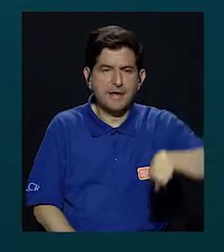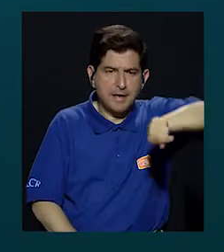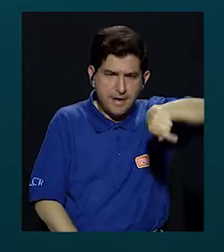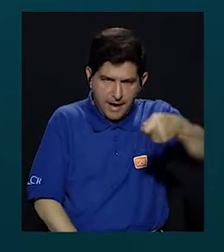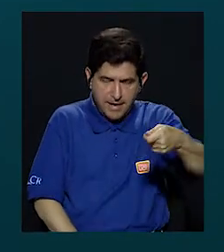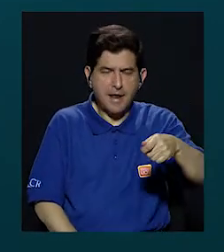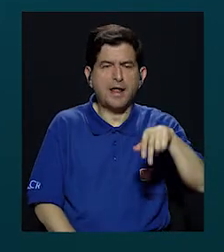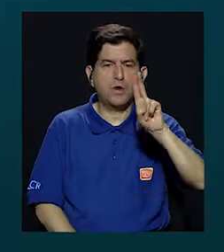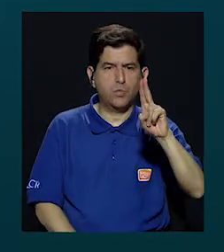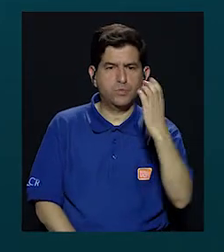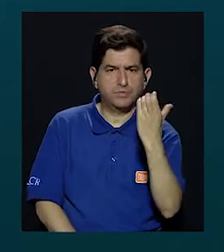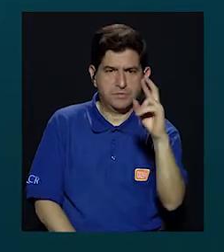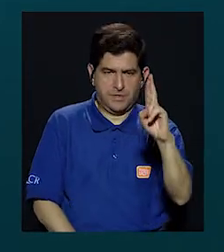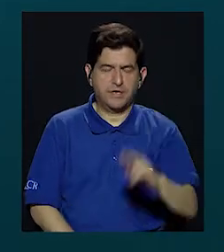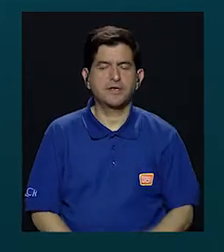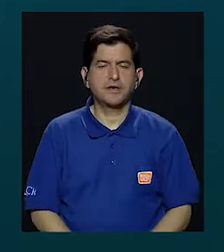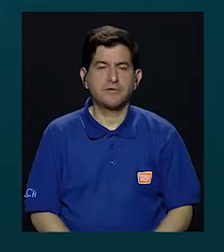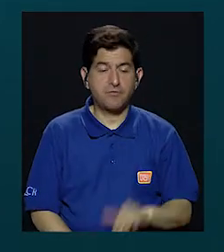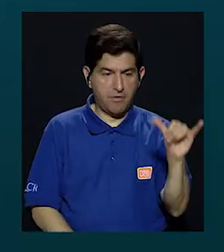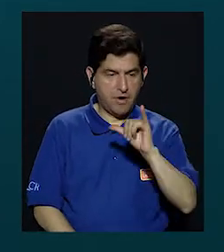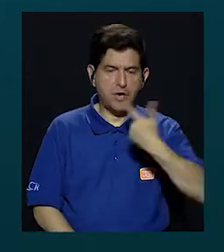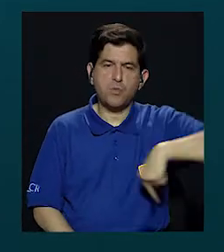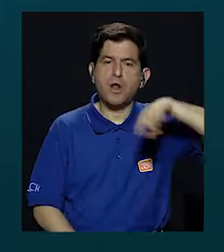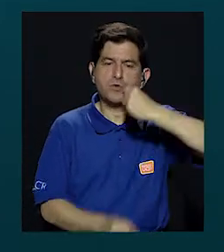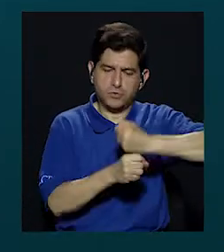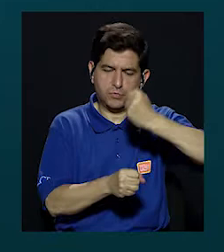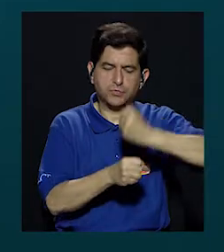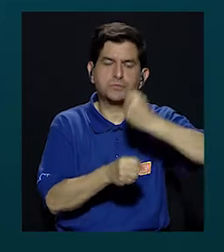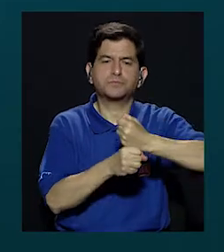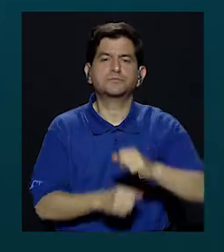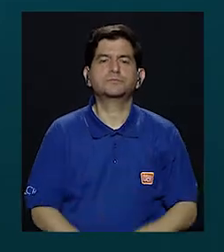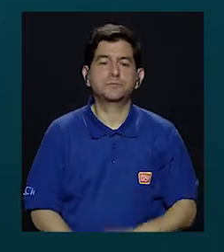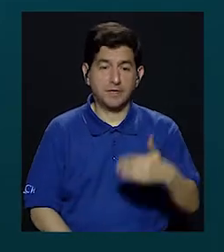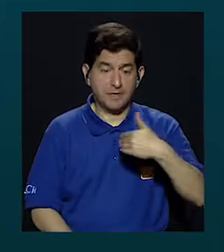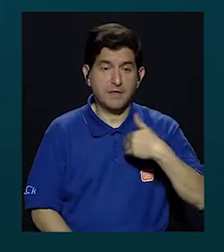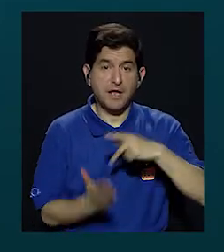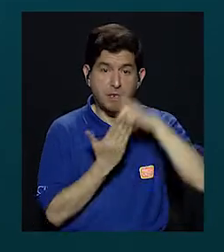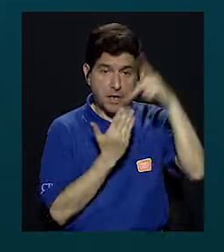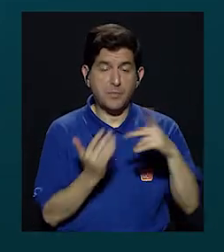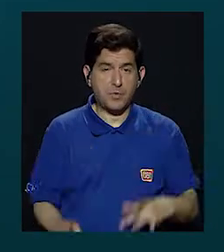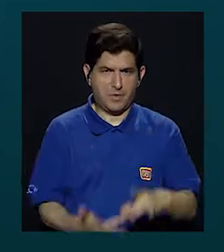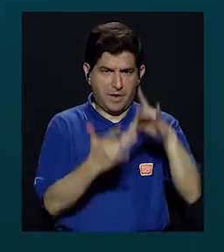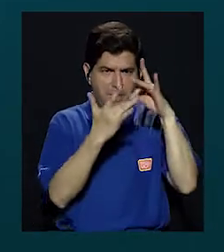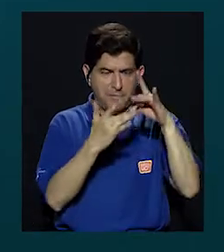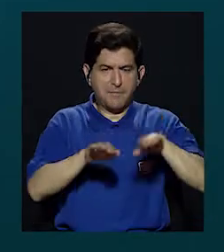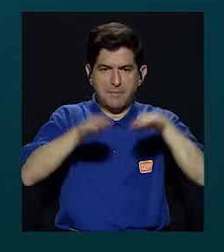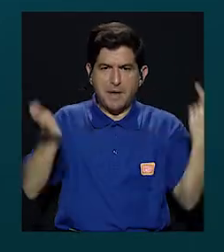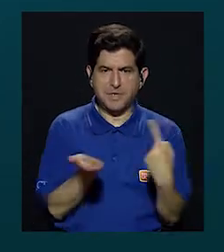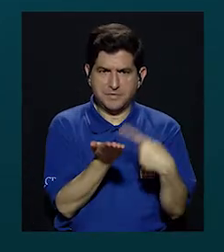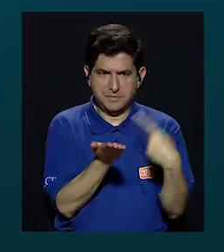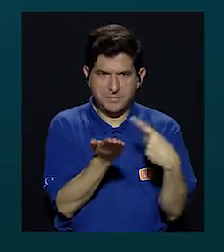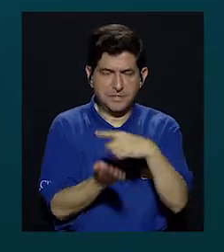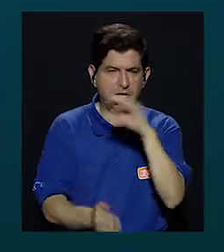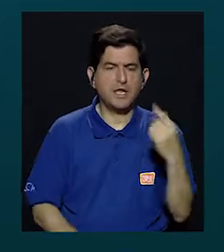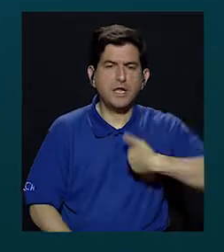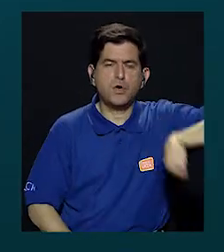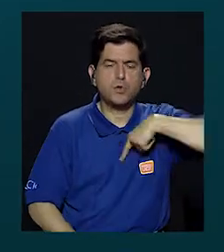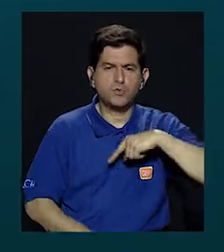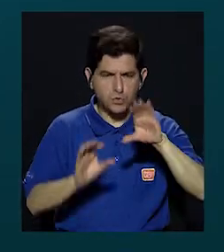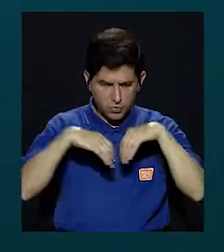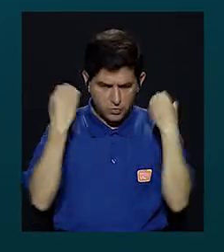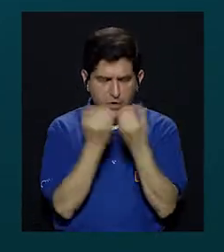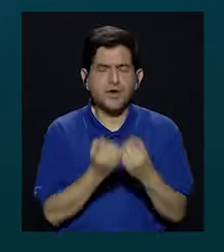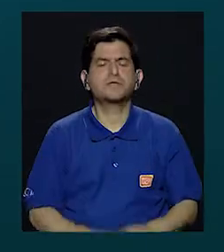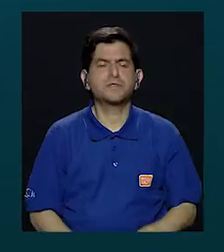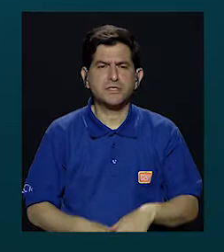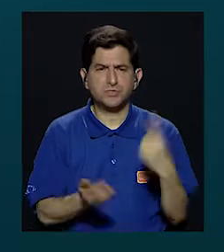desde el canal universidad de costa rica también hemos hecho la tarea contamos con programas especializados como sobre la mesa y hemos